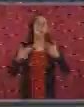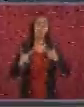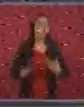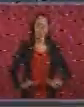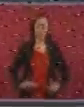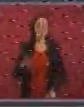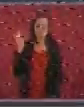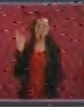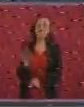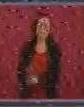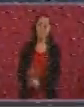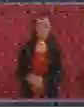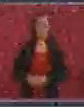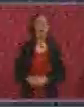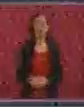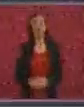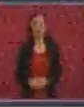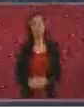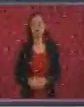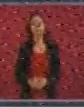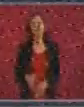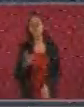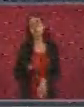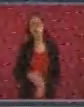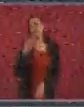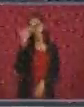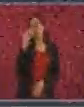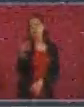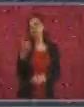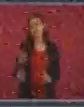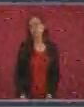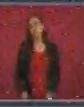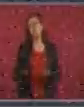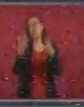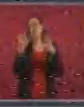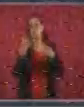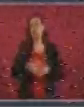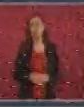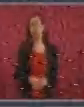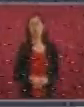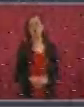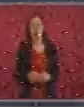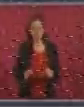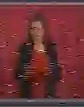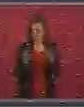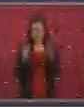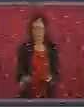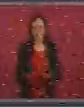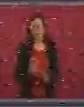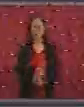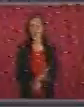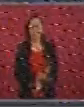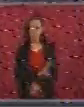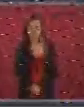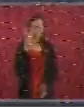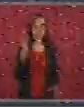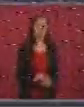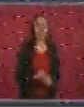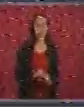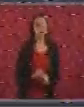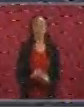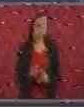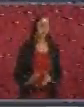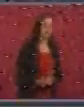los brazos cruzados. Saben cómo se maneja, aprendieron muy bien el manejo político, la ingeniería